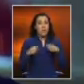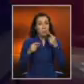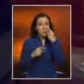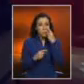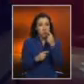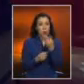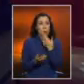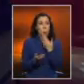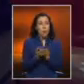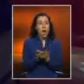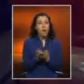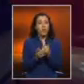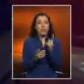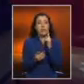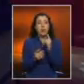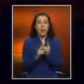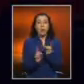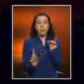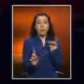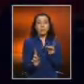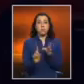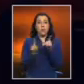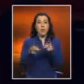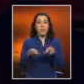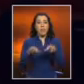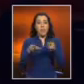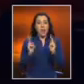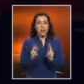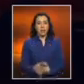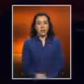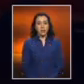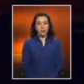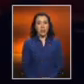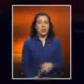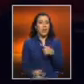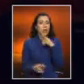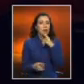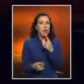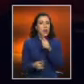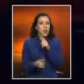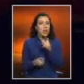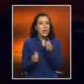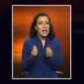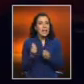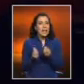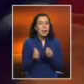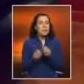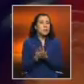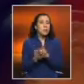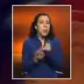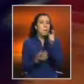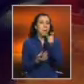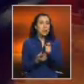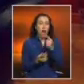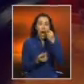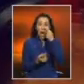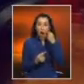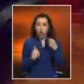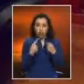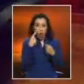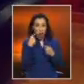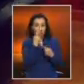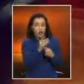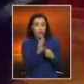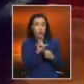reconocer cuándo son vulnerados sus derechos. ¿Qué pasaría si, por ejemplo, una persona conoce a alguien que hace bullying,